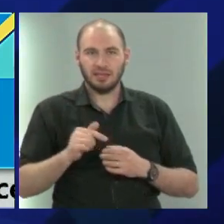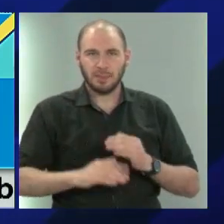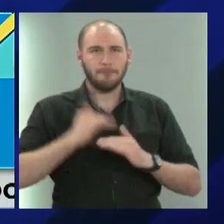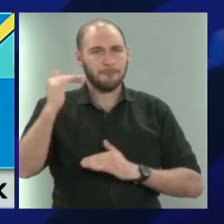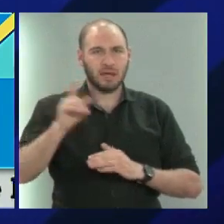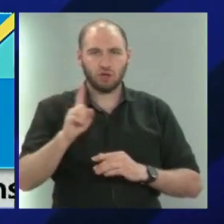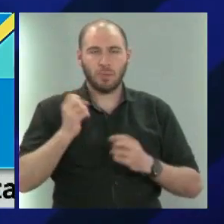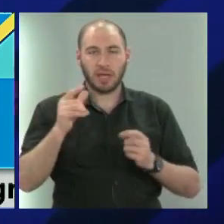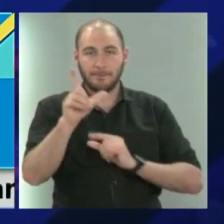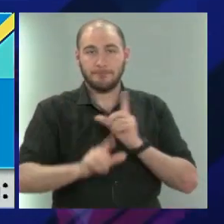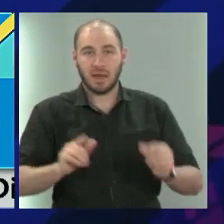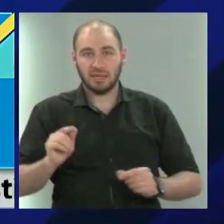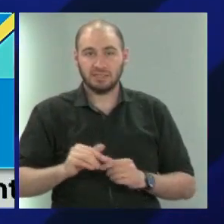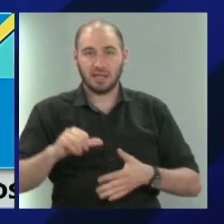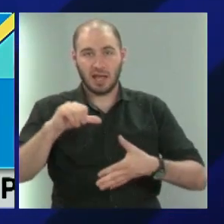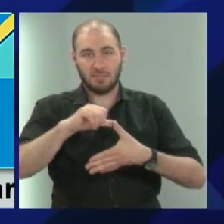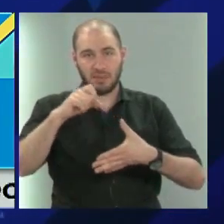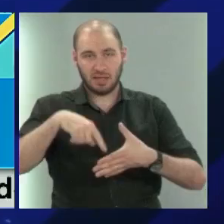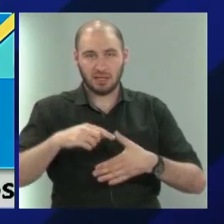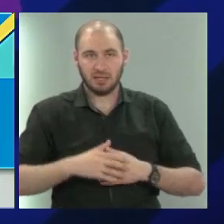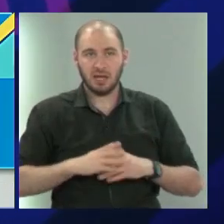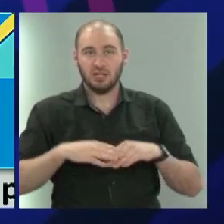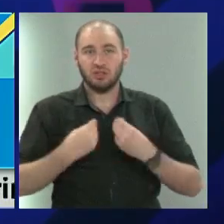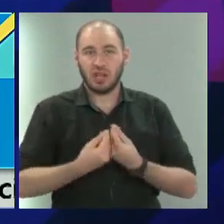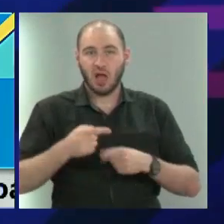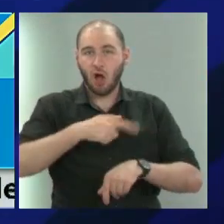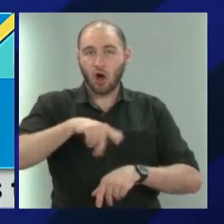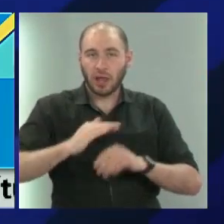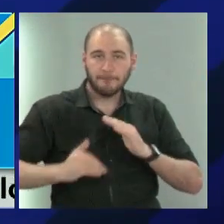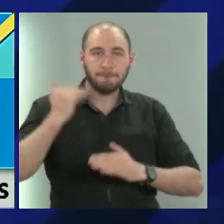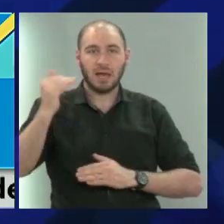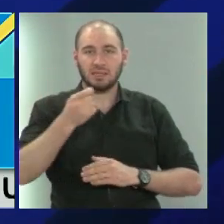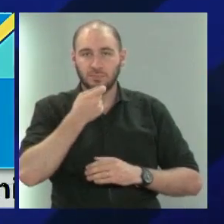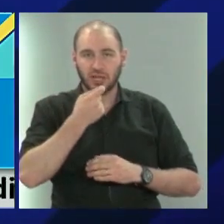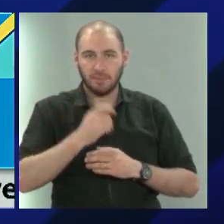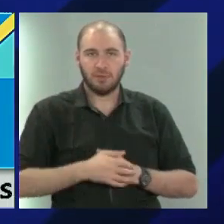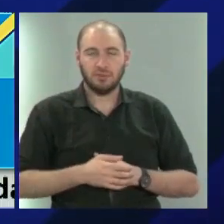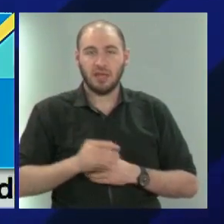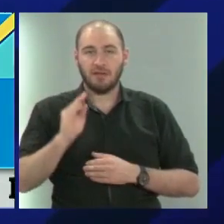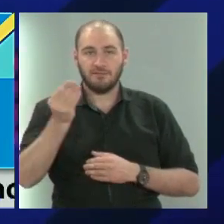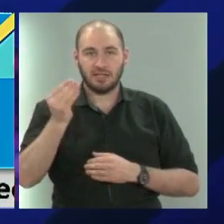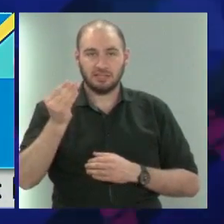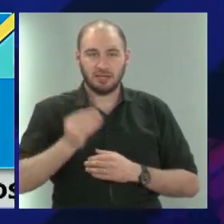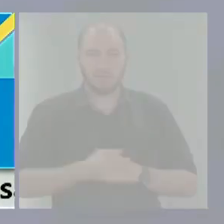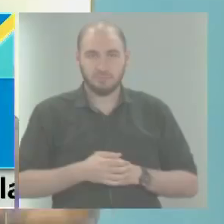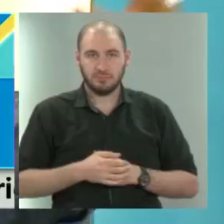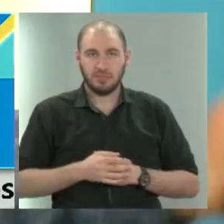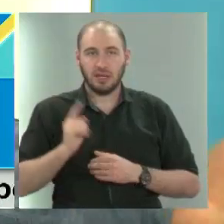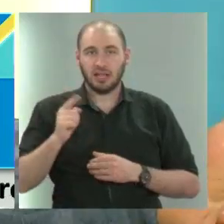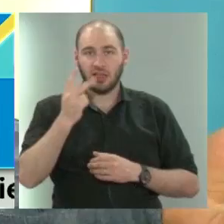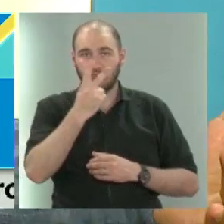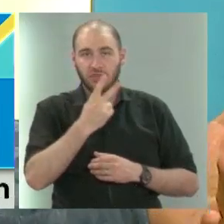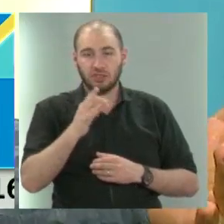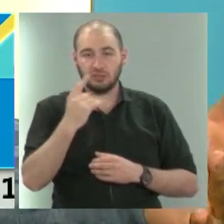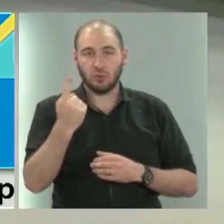más altos, porque hay países, incluso de América Latina, que tienen mayor cantidad de horas, como es el caso de Brasil, por ejemplo, que tienen